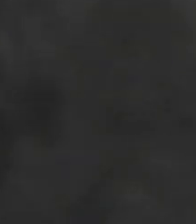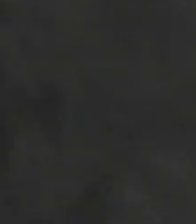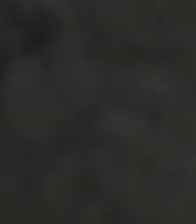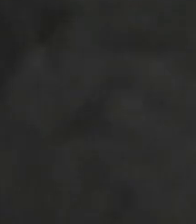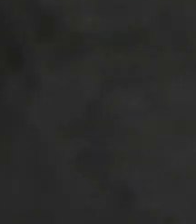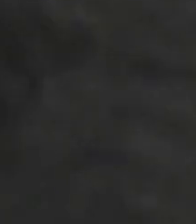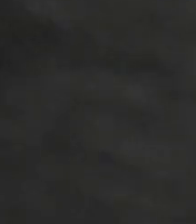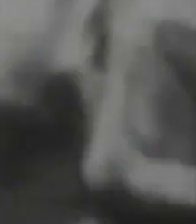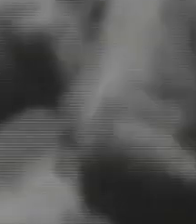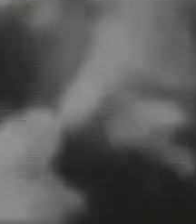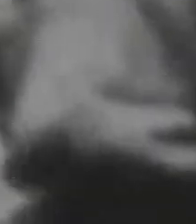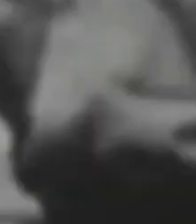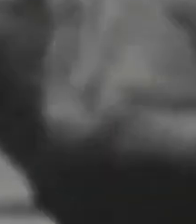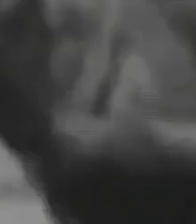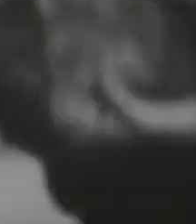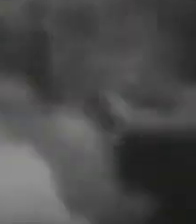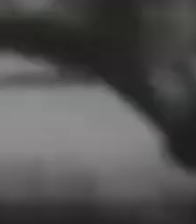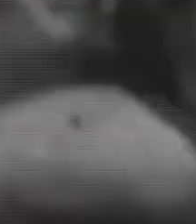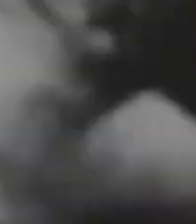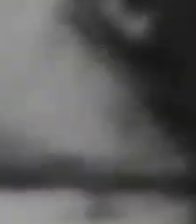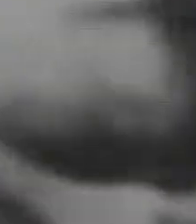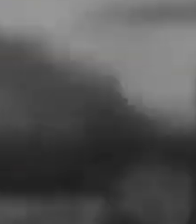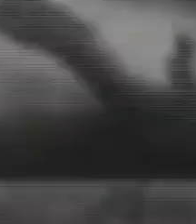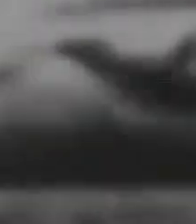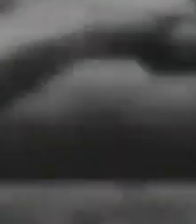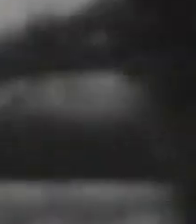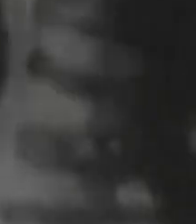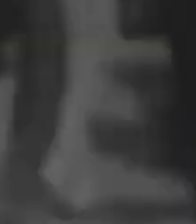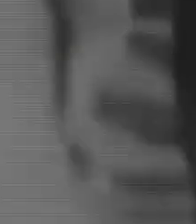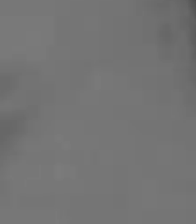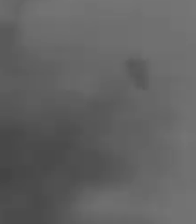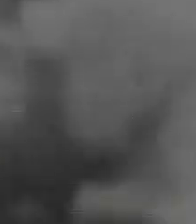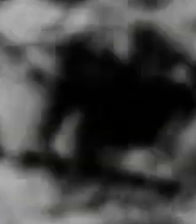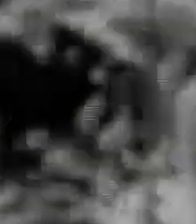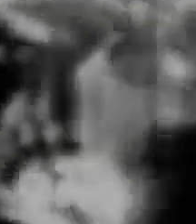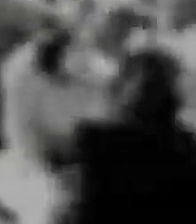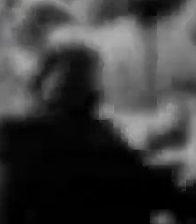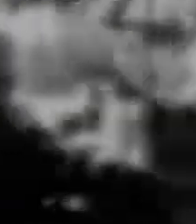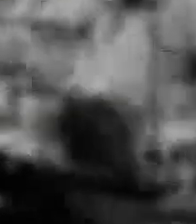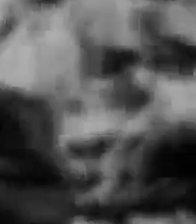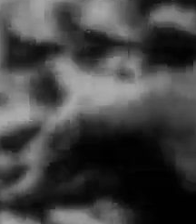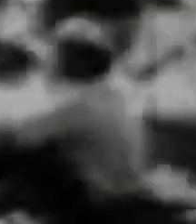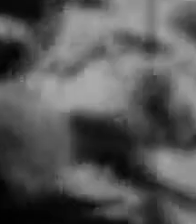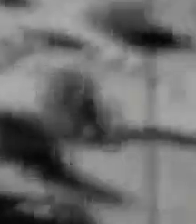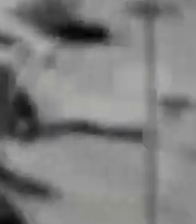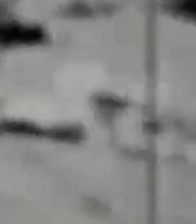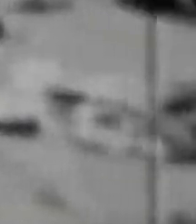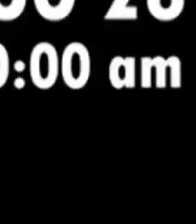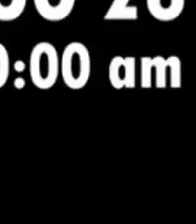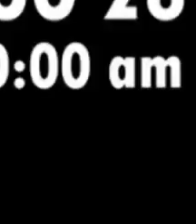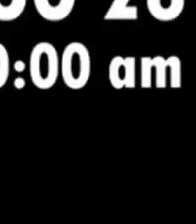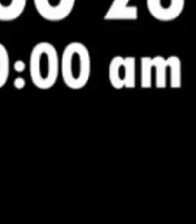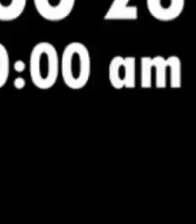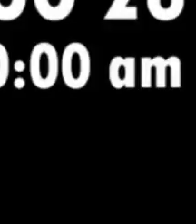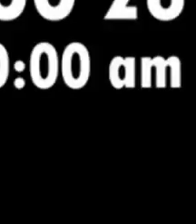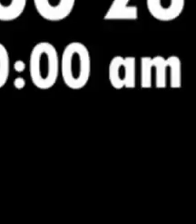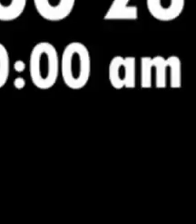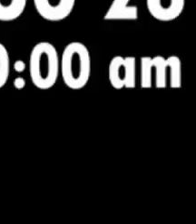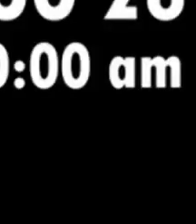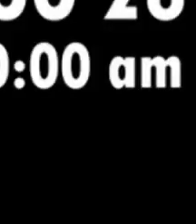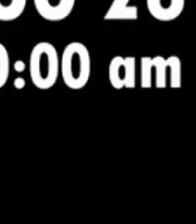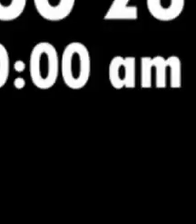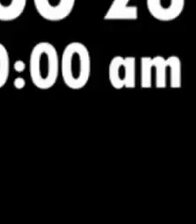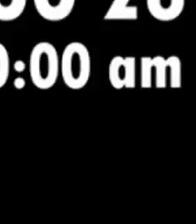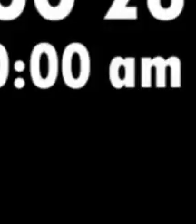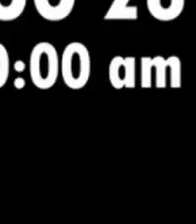oímos los camiones de la policía. Un documental que nos lleva con los testigos y protagonistas de este suceso. El jueves 23